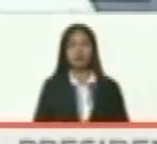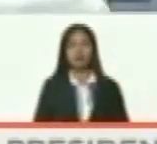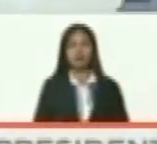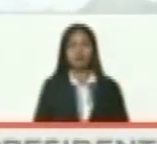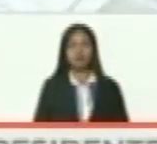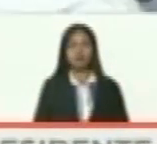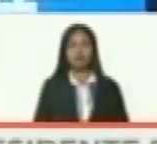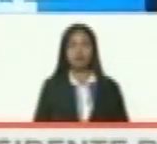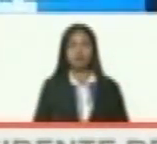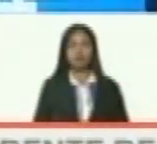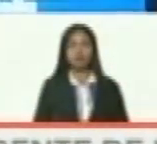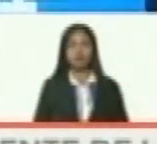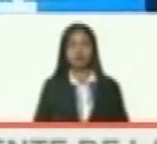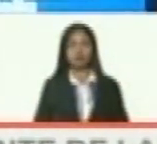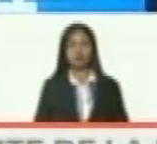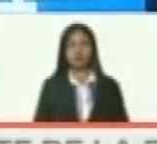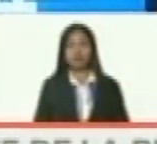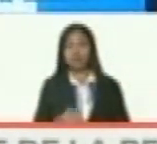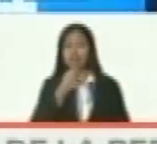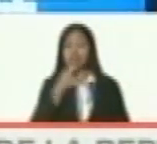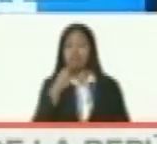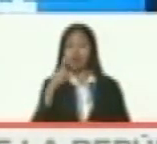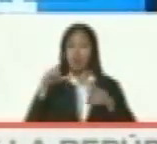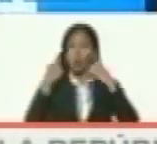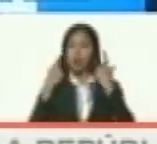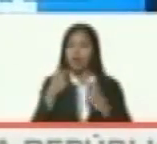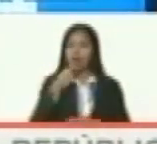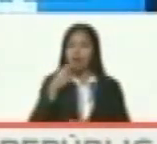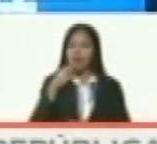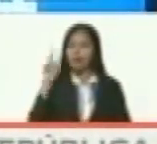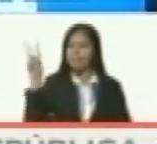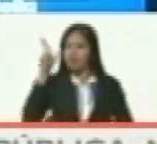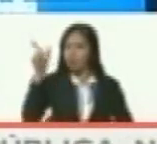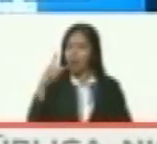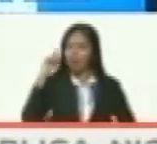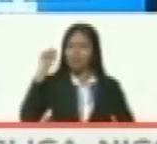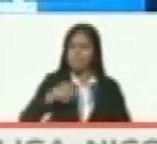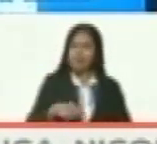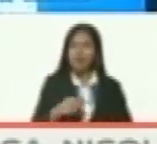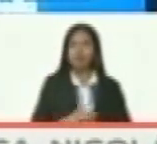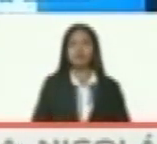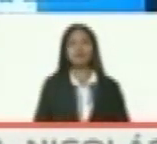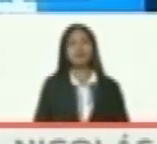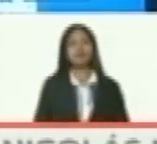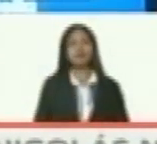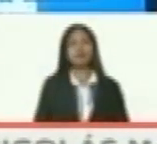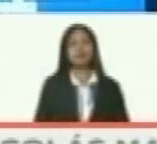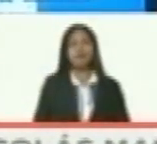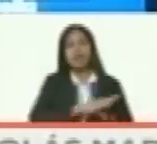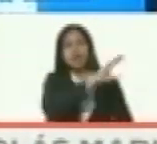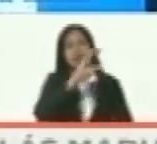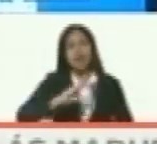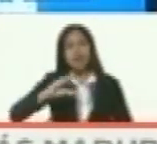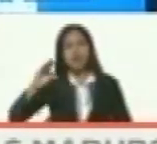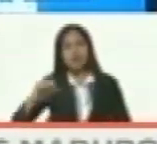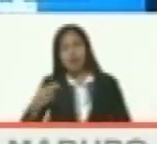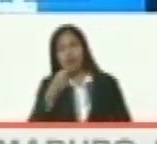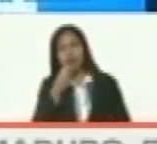¡Qué bello es La Guaira y qué bello es Venezuela, ¿verdad? Este mar Caribe